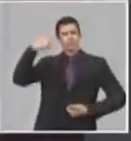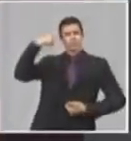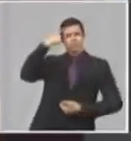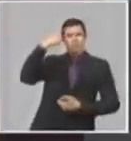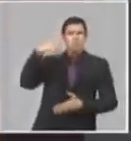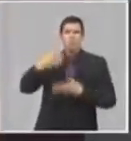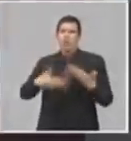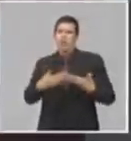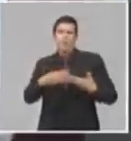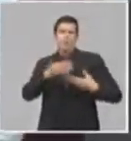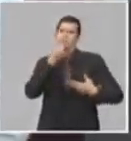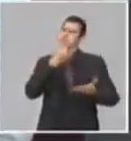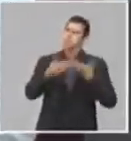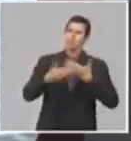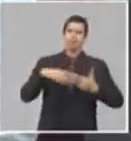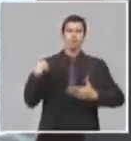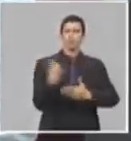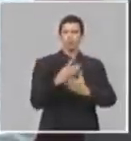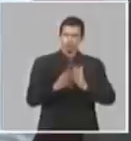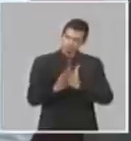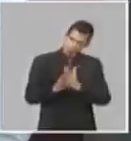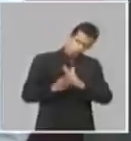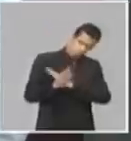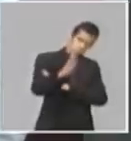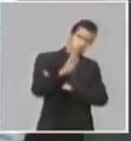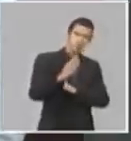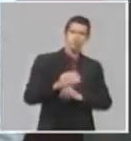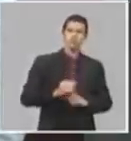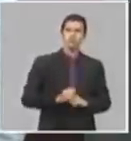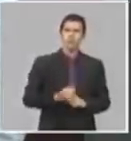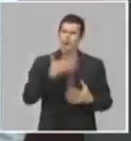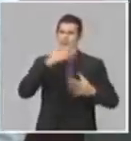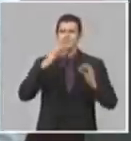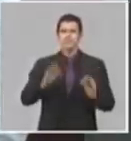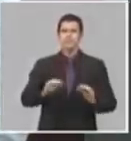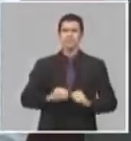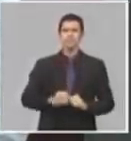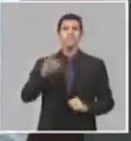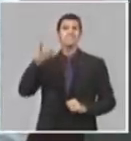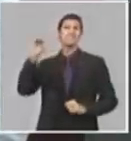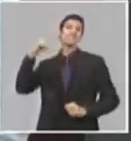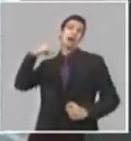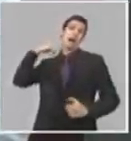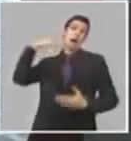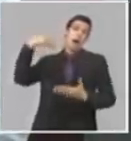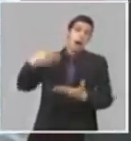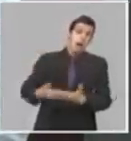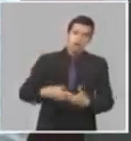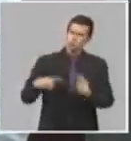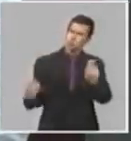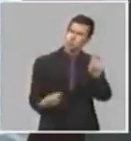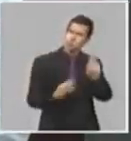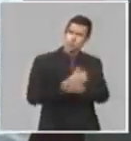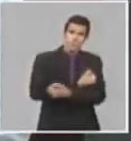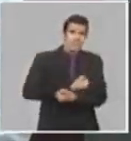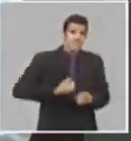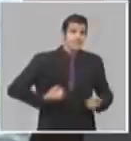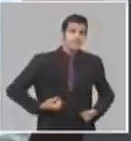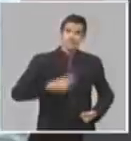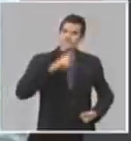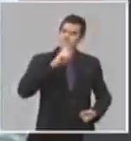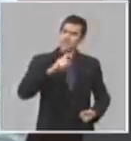Ante estas ideas insuperables de la obra construida en más de 60 años de lucha y sacrificios,